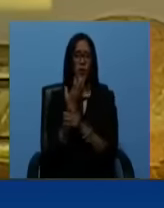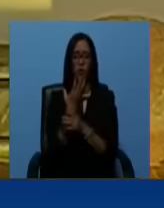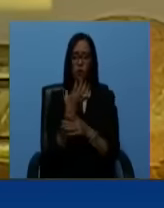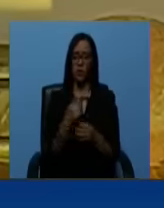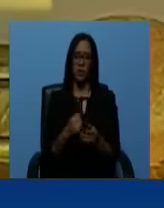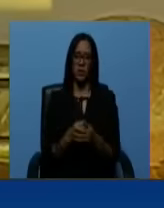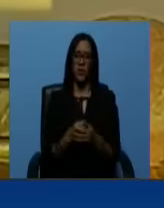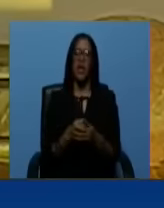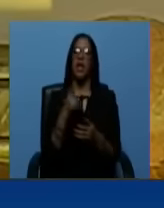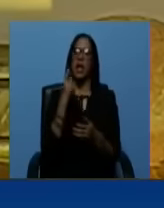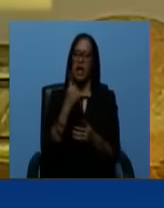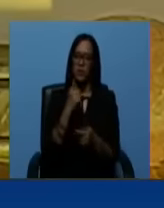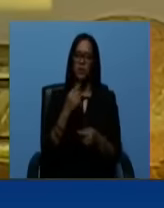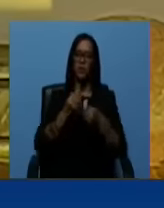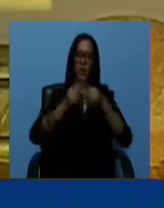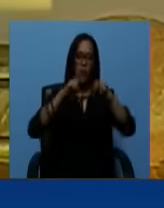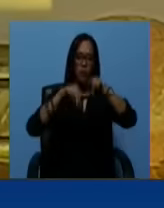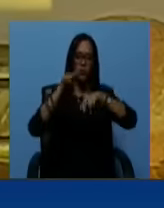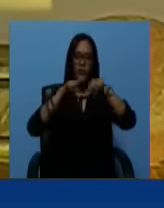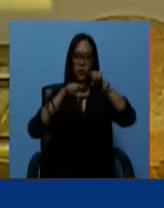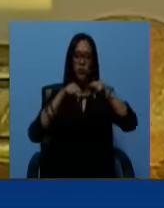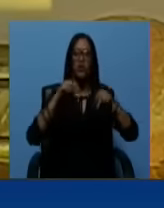creación diaria, permanente.